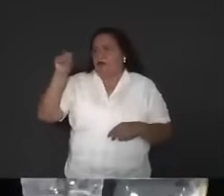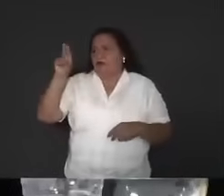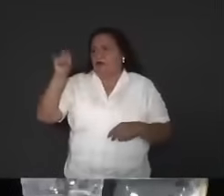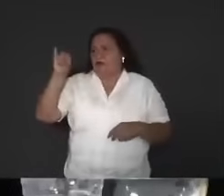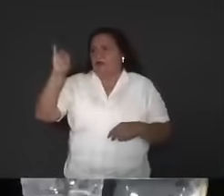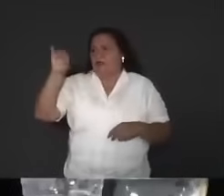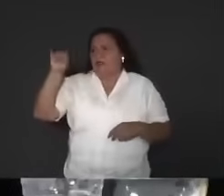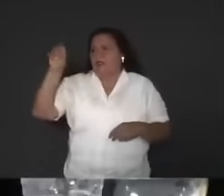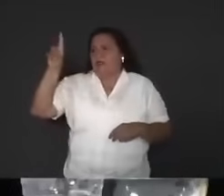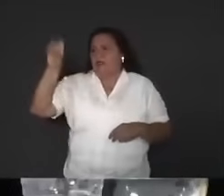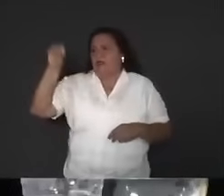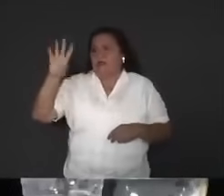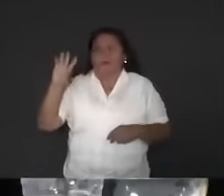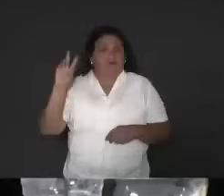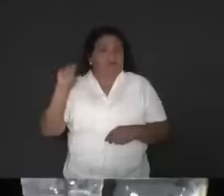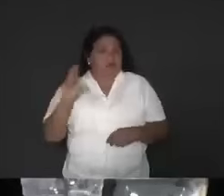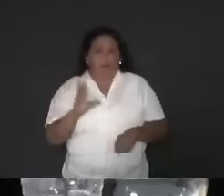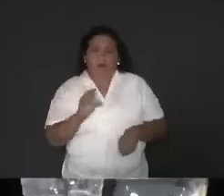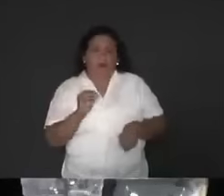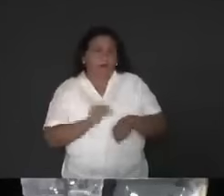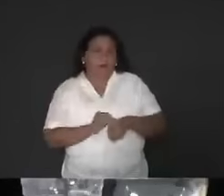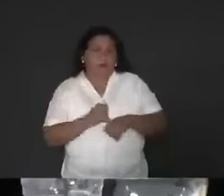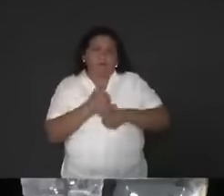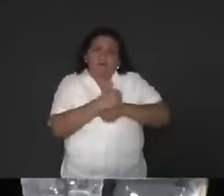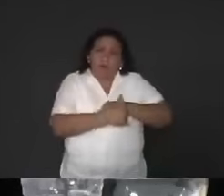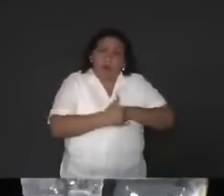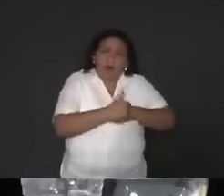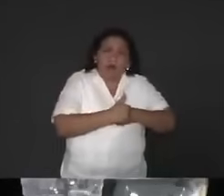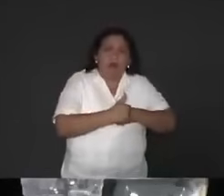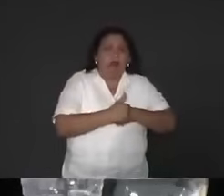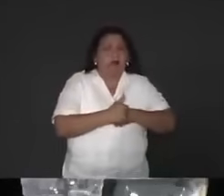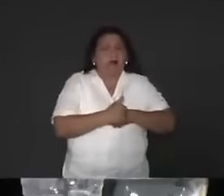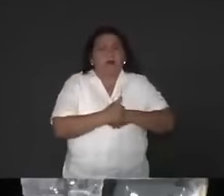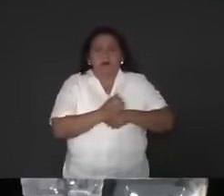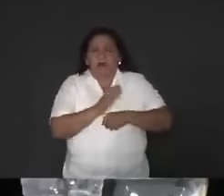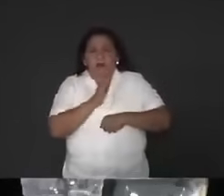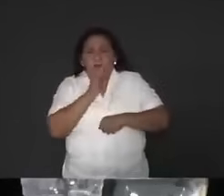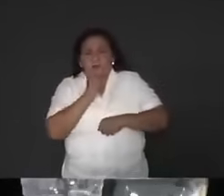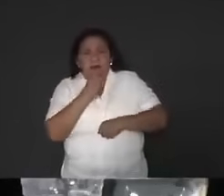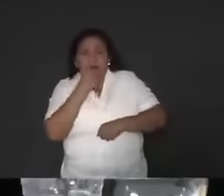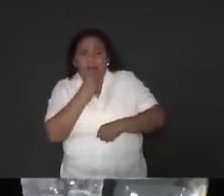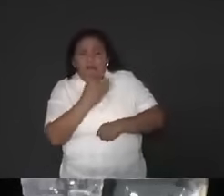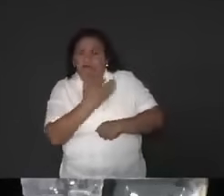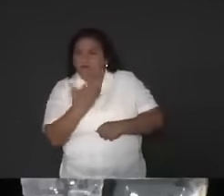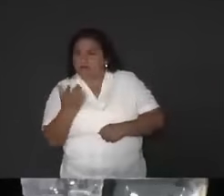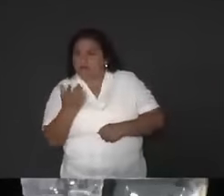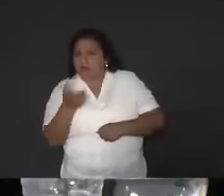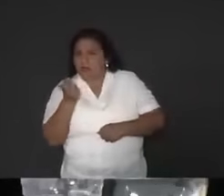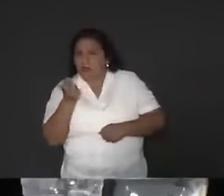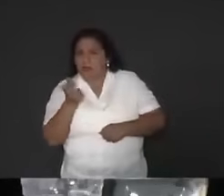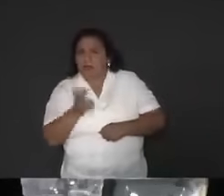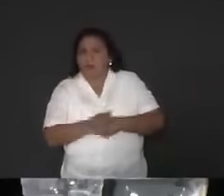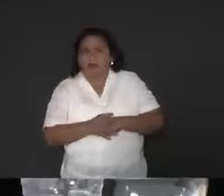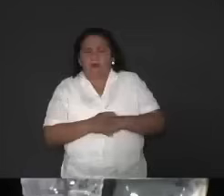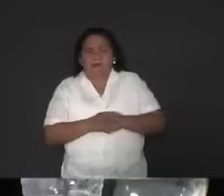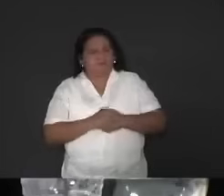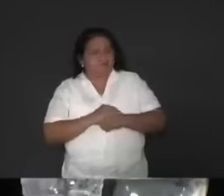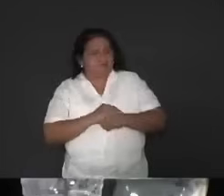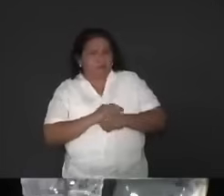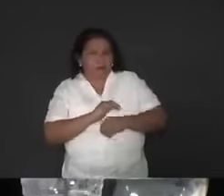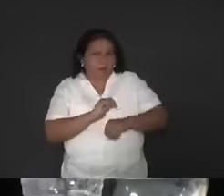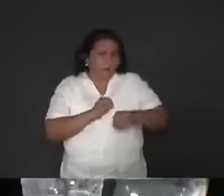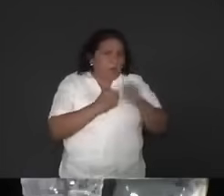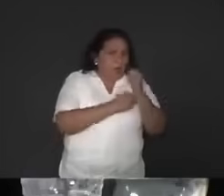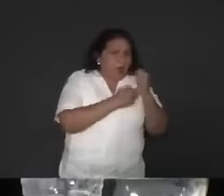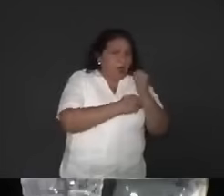poner en YouTube, no se puede hablar de eso. Ese sistema de cubrir las cosas